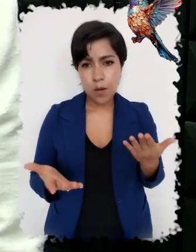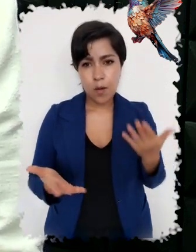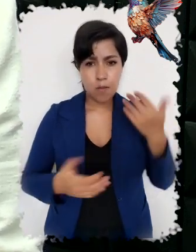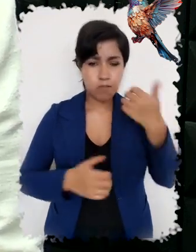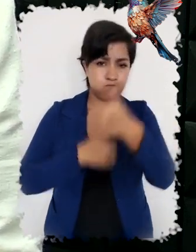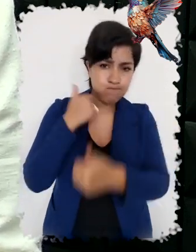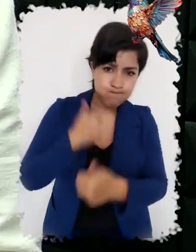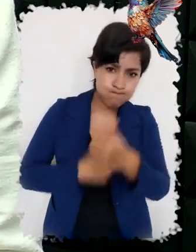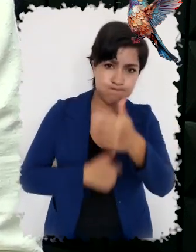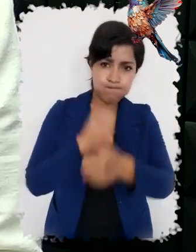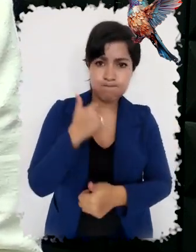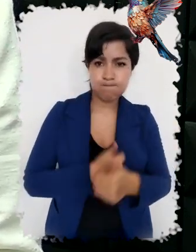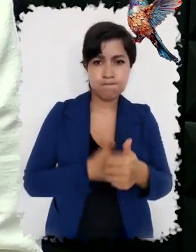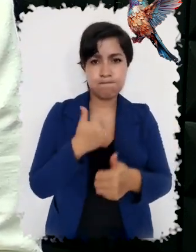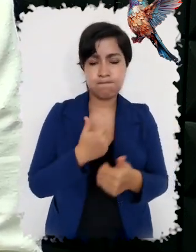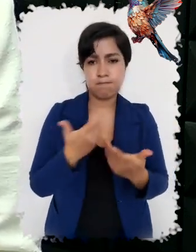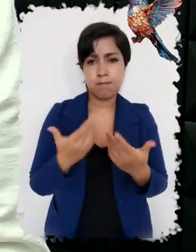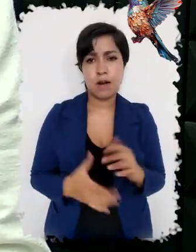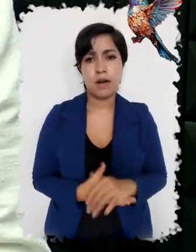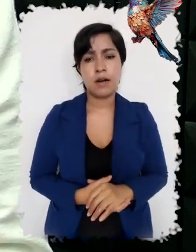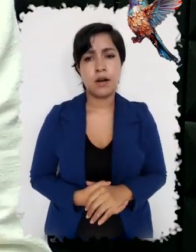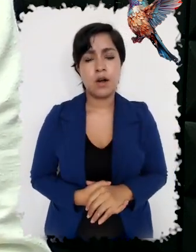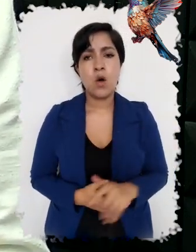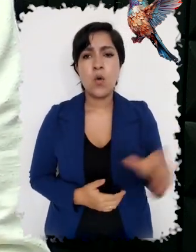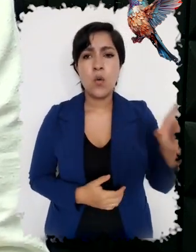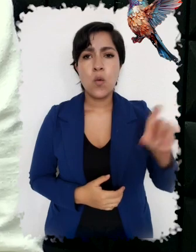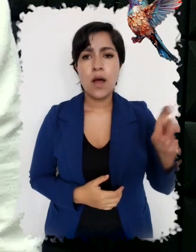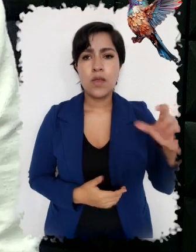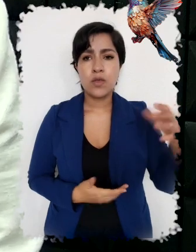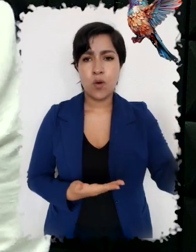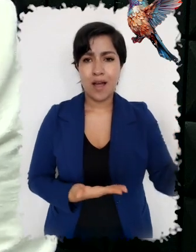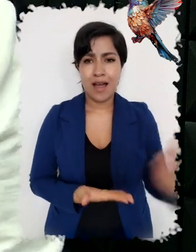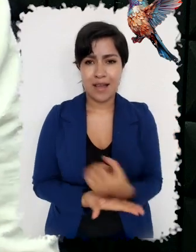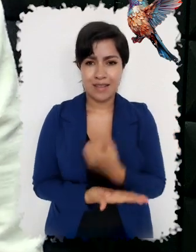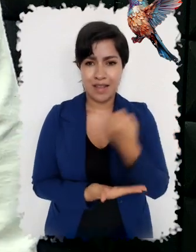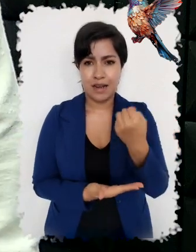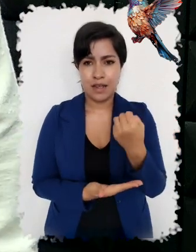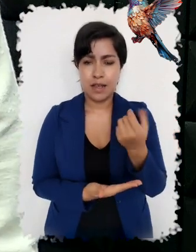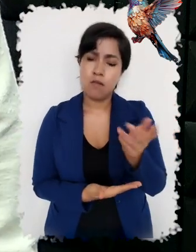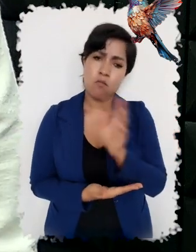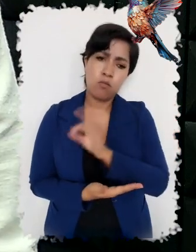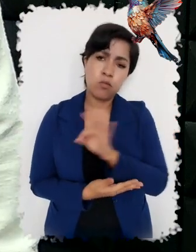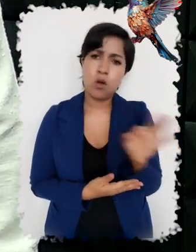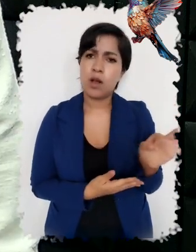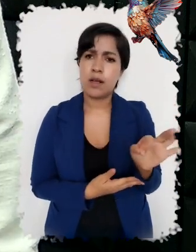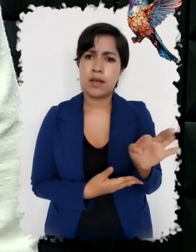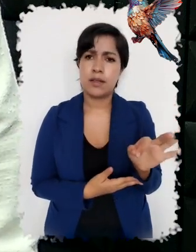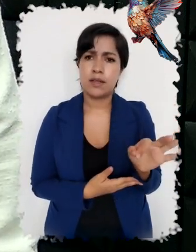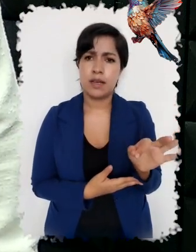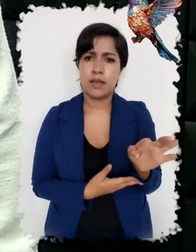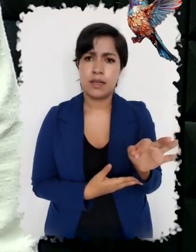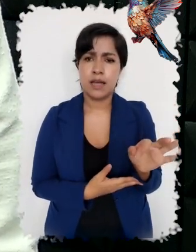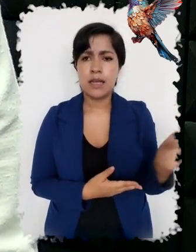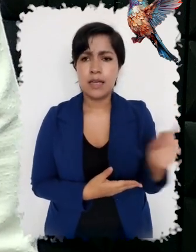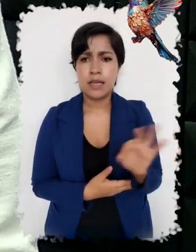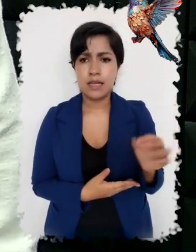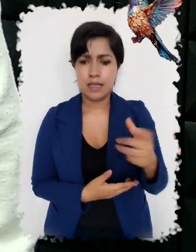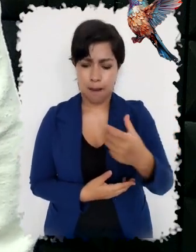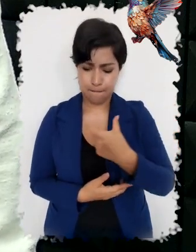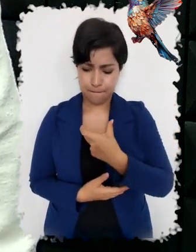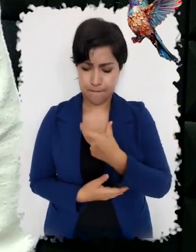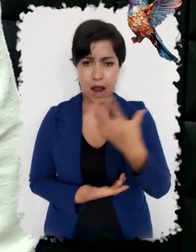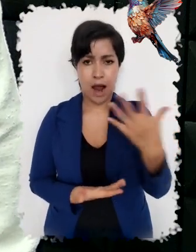competir e cuando cuando ganan este pueden traer este